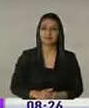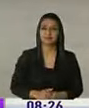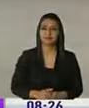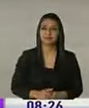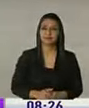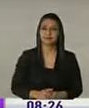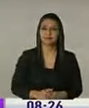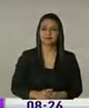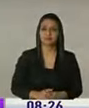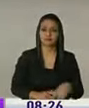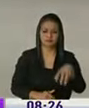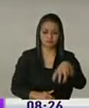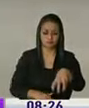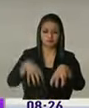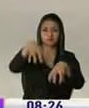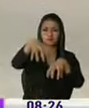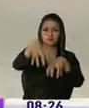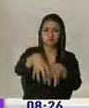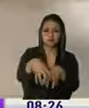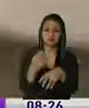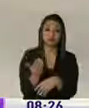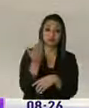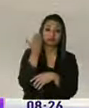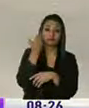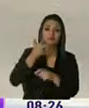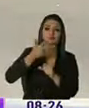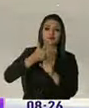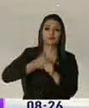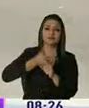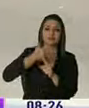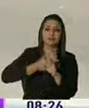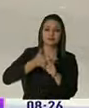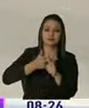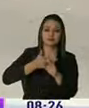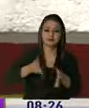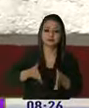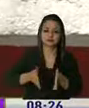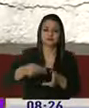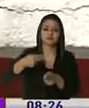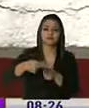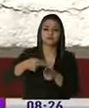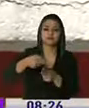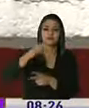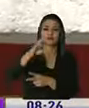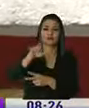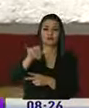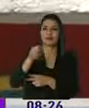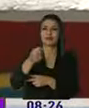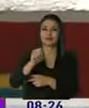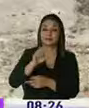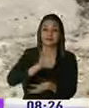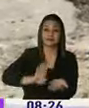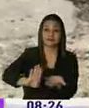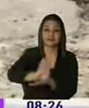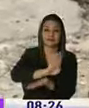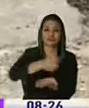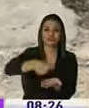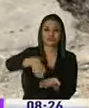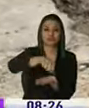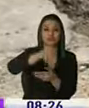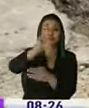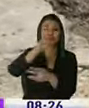Dos grandes baches se han originado hace casi tres meses en la calle Lorenzo Flores. Los vecinos del sector de Solanda, al sur de Quito, miran